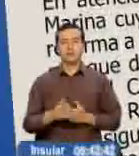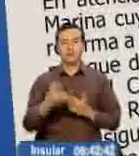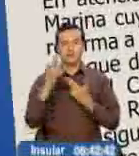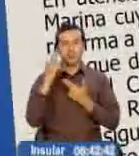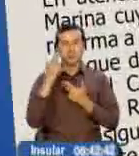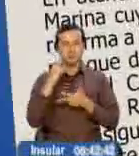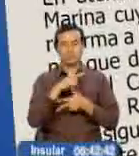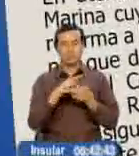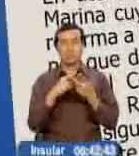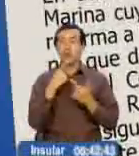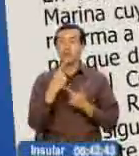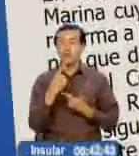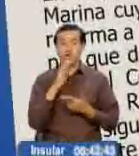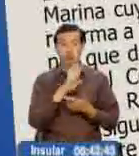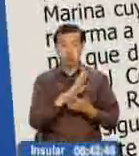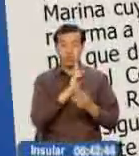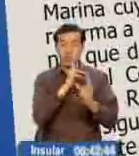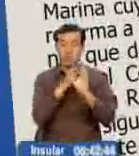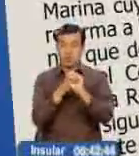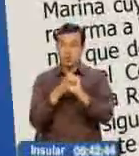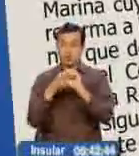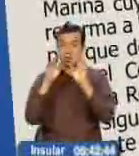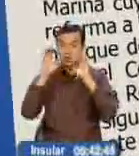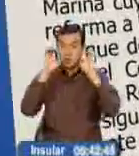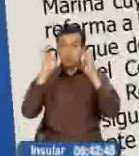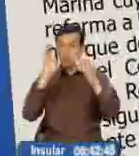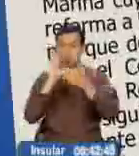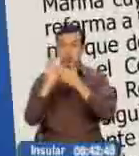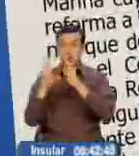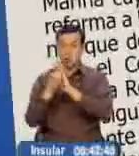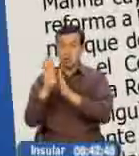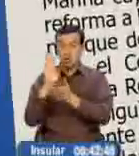Contraalmirantes de la Marina desmienten su participación en estrategia contra la Ley de Seguridad Social y el